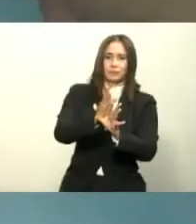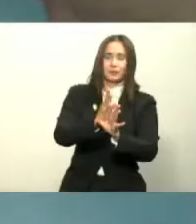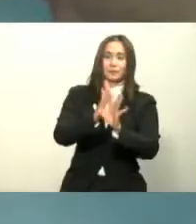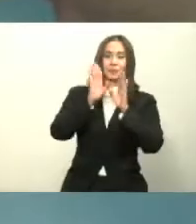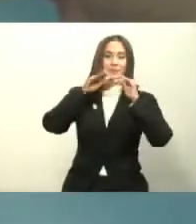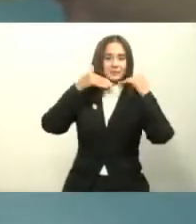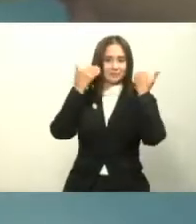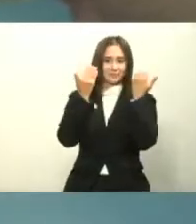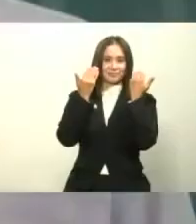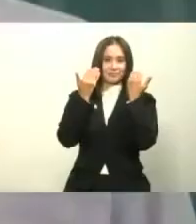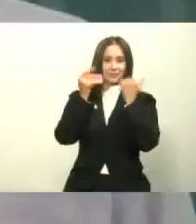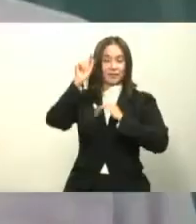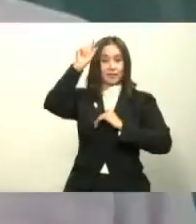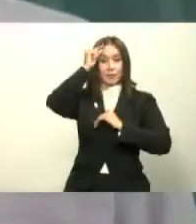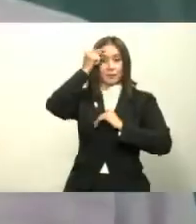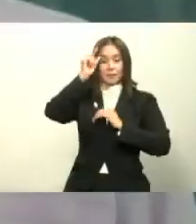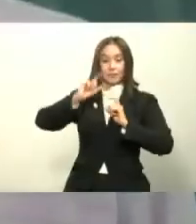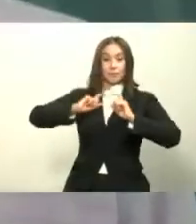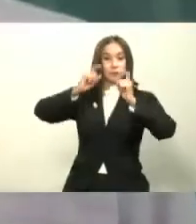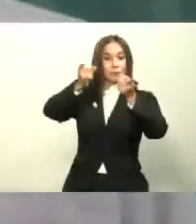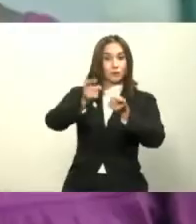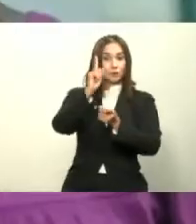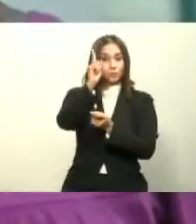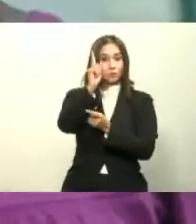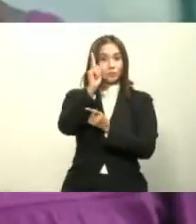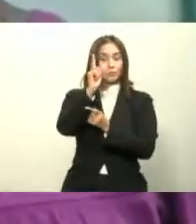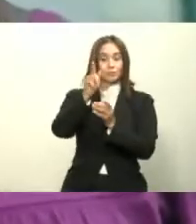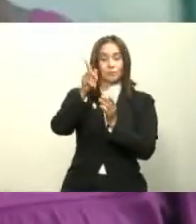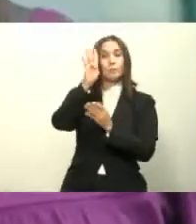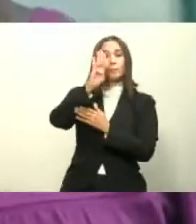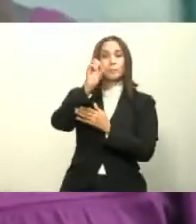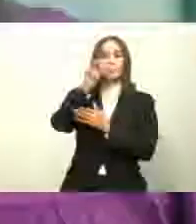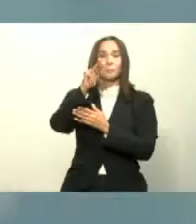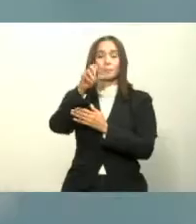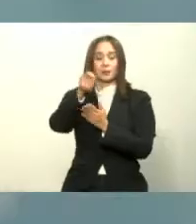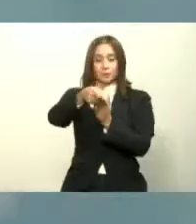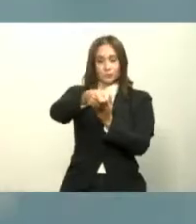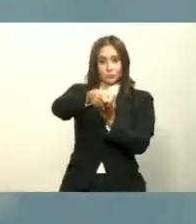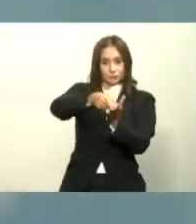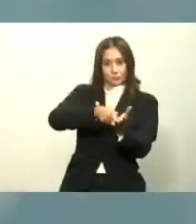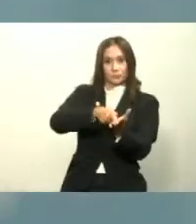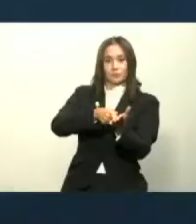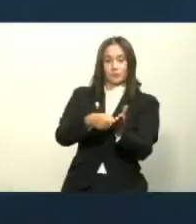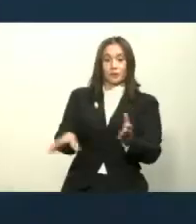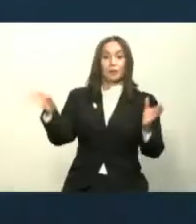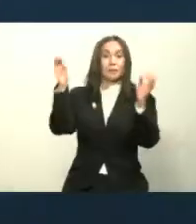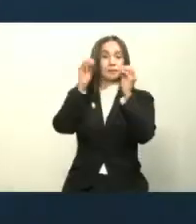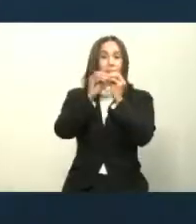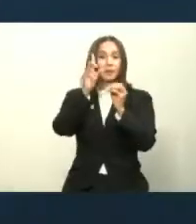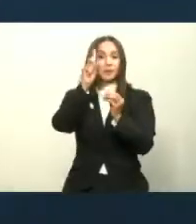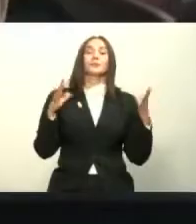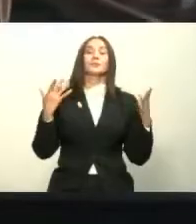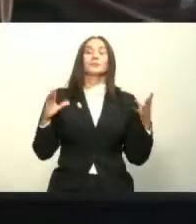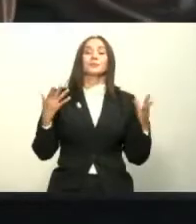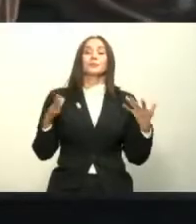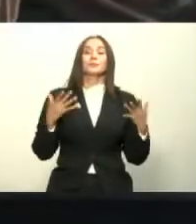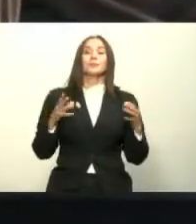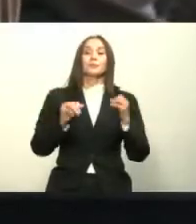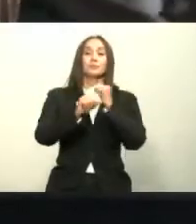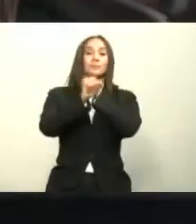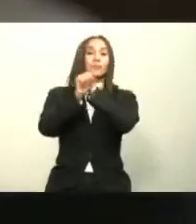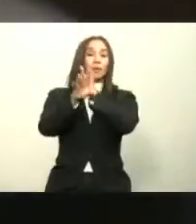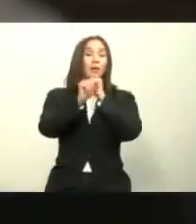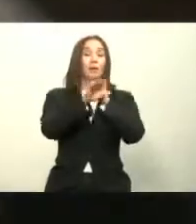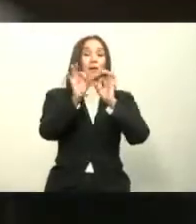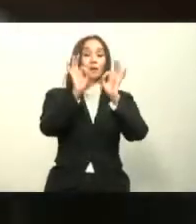PROSOLI, y por la Administradora de Seguros Sociales, ADES, a las personas con mayor situación de pobreza del país. Pero